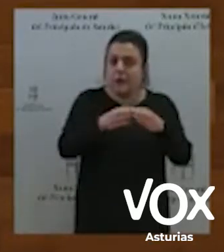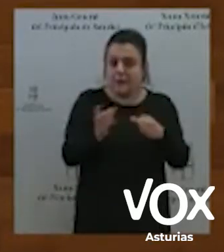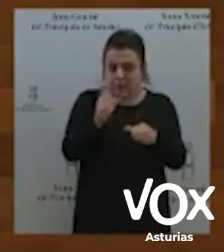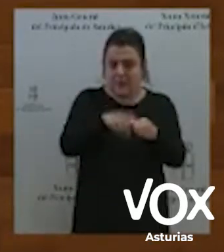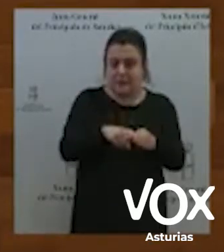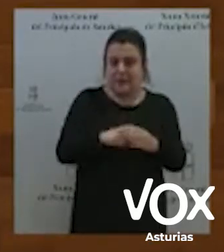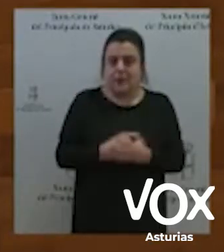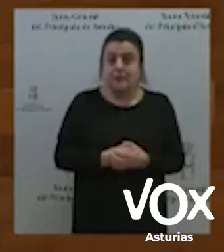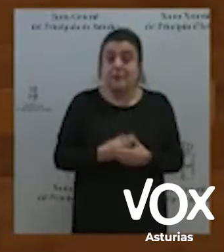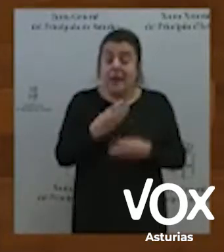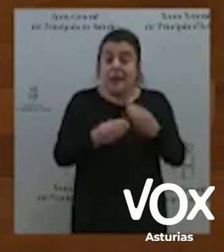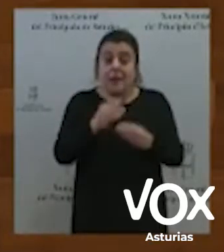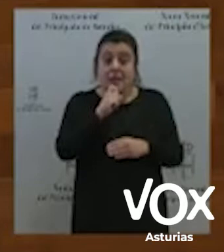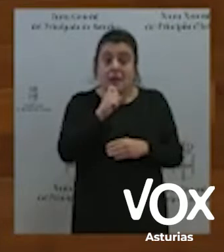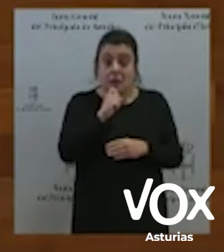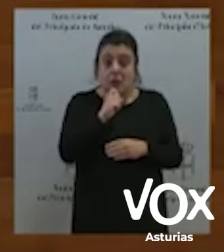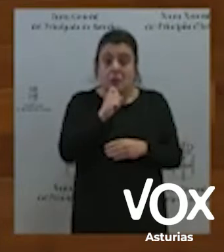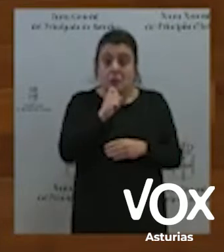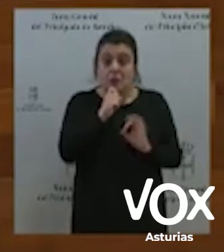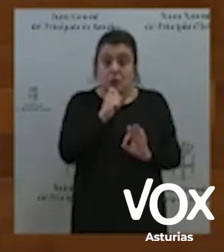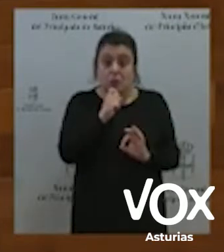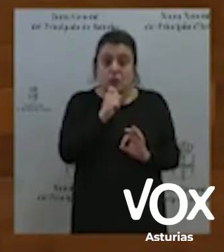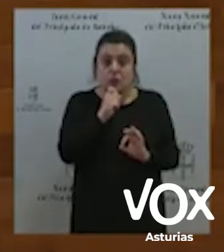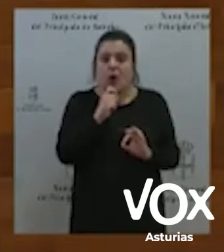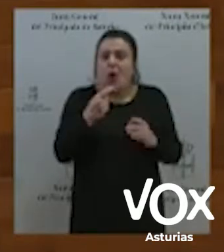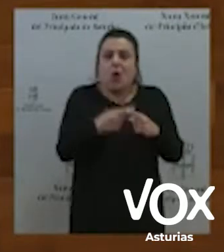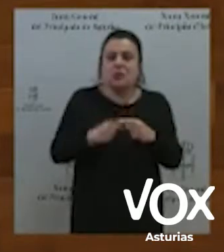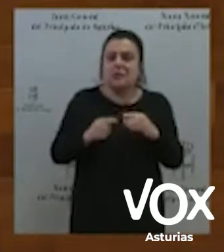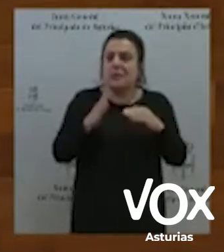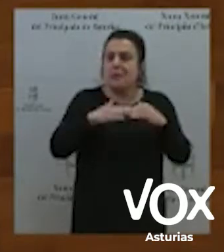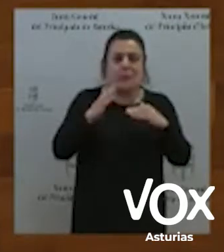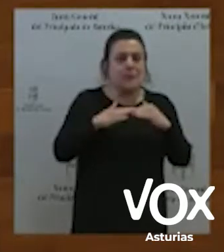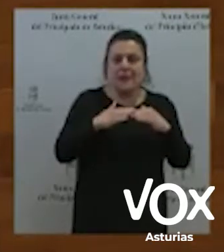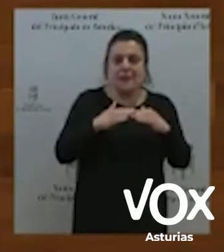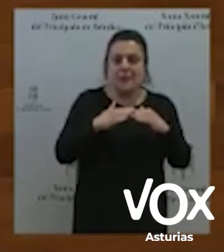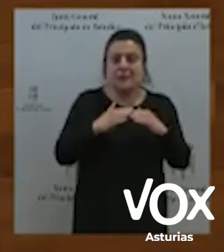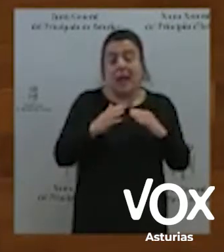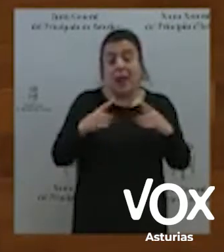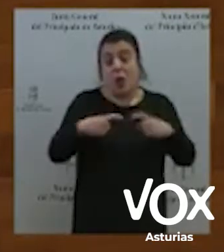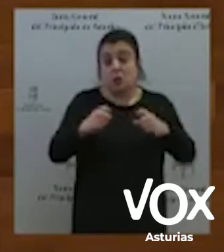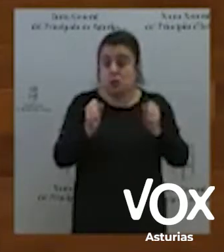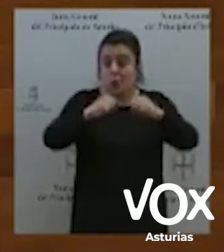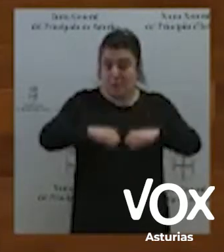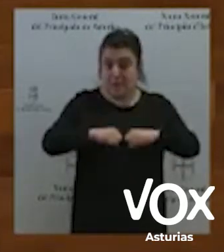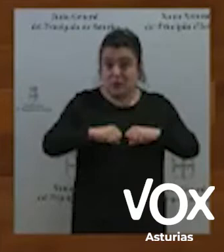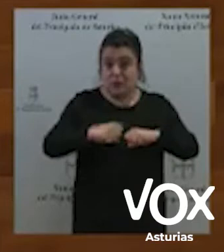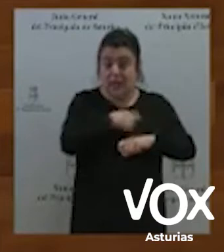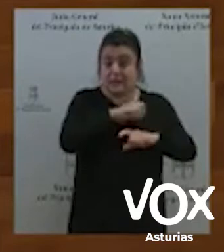planteando mínimos infranqueables en los convenios estatales. En resumen, entendemos que ha de primar siempre la